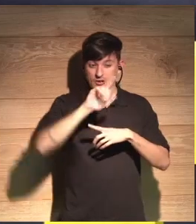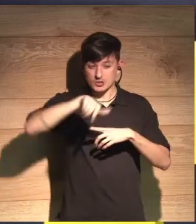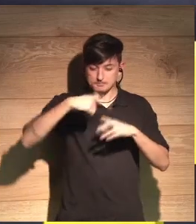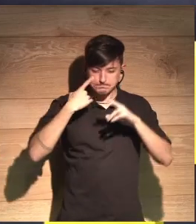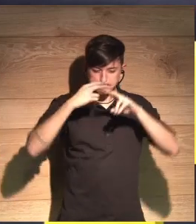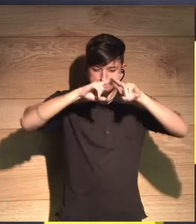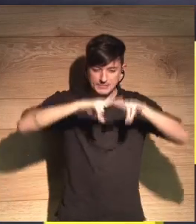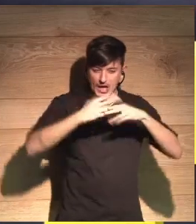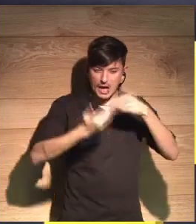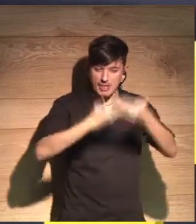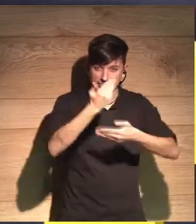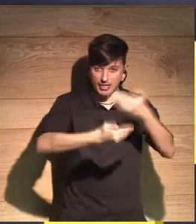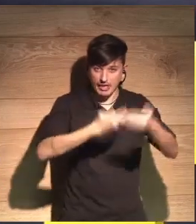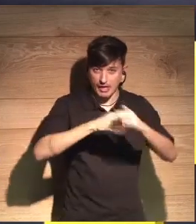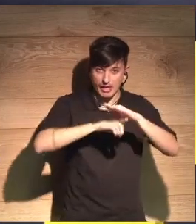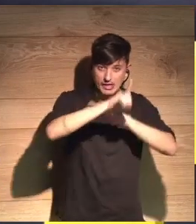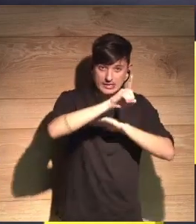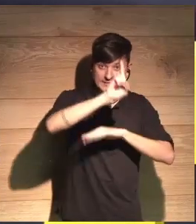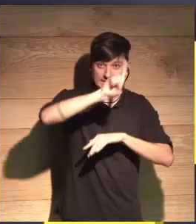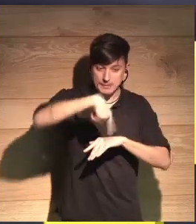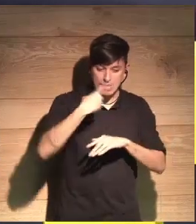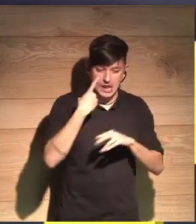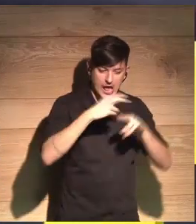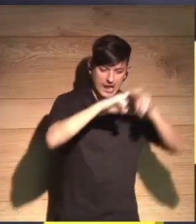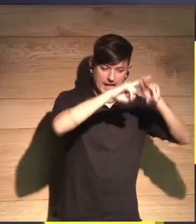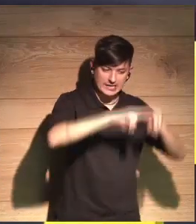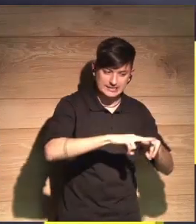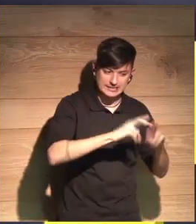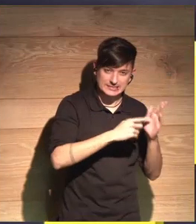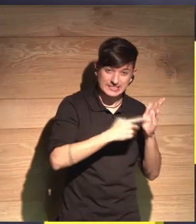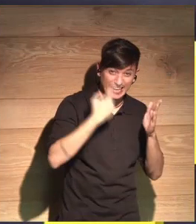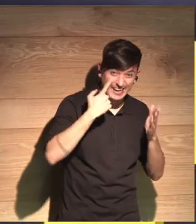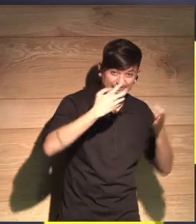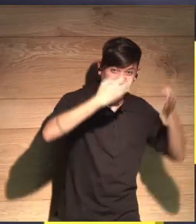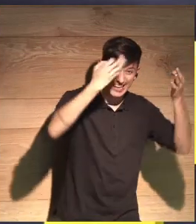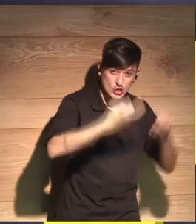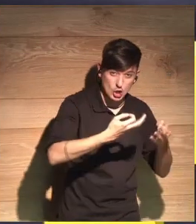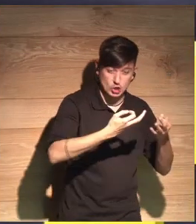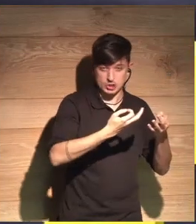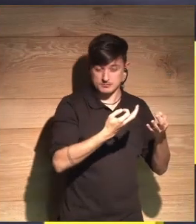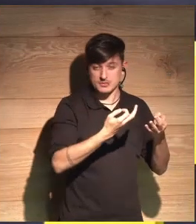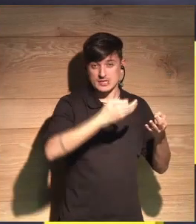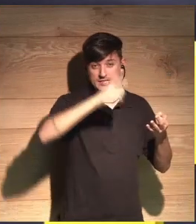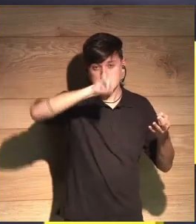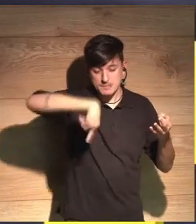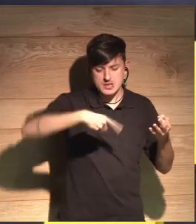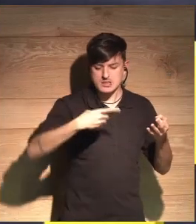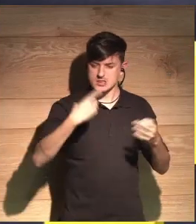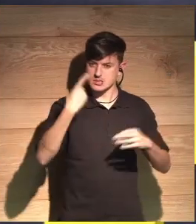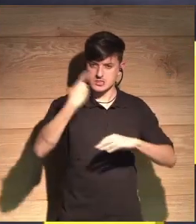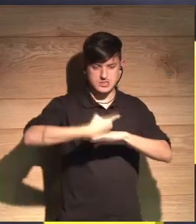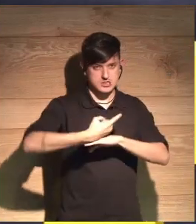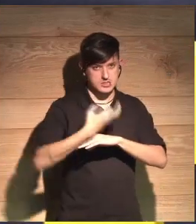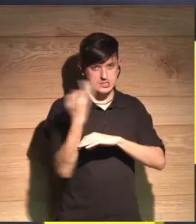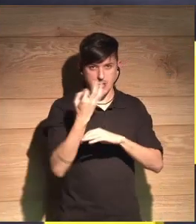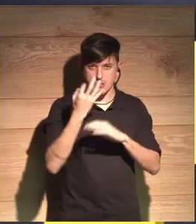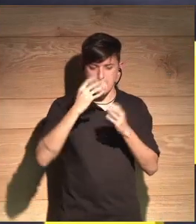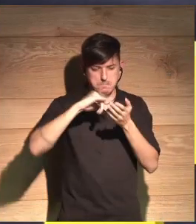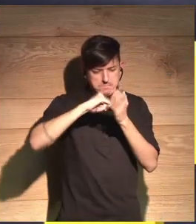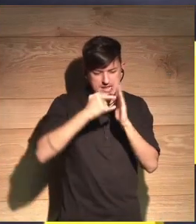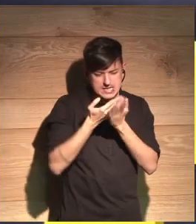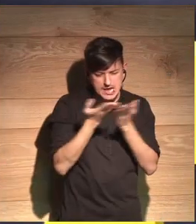que tengamos que también tener un análisis de los riesgos y tenemos la obligación de plantearnos cómo y para qué estamos